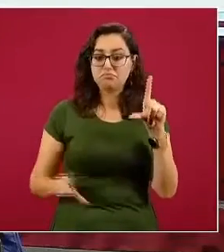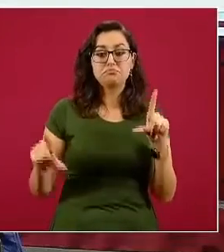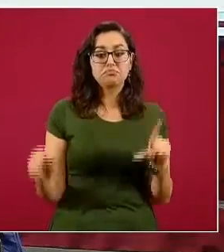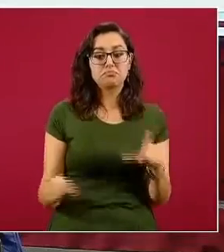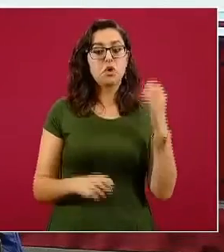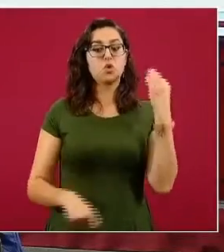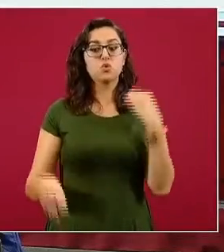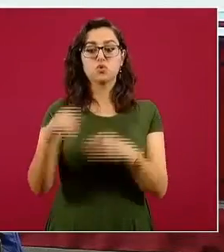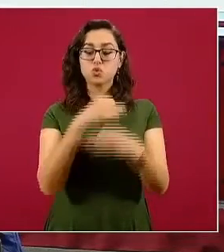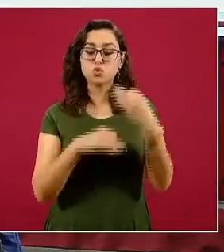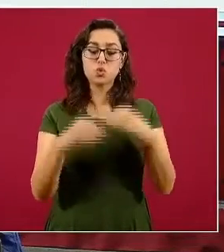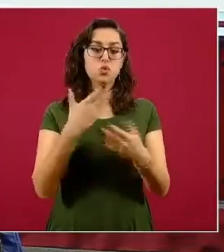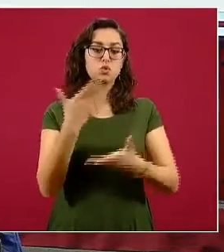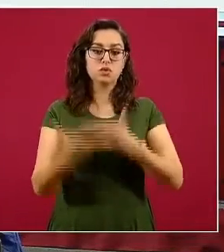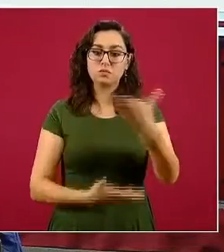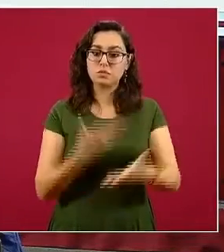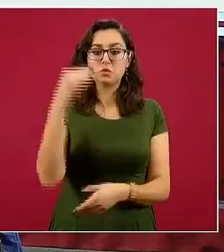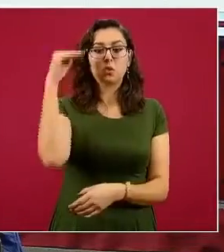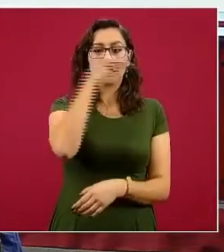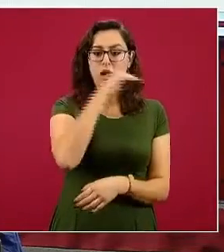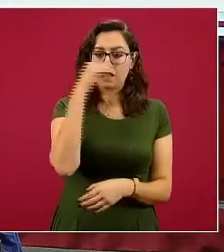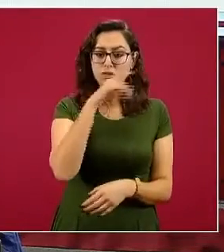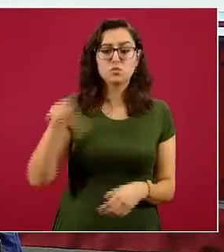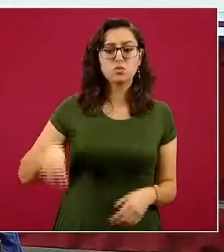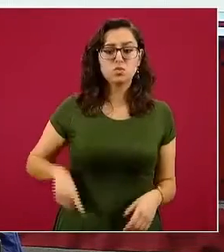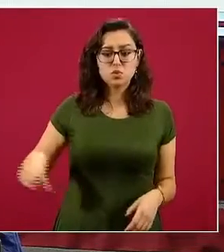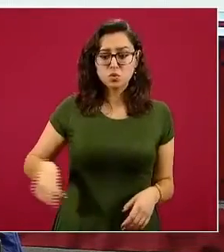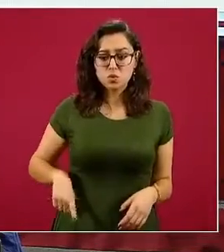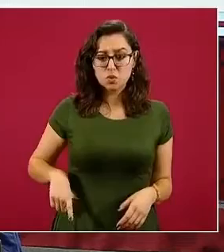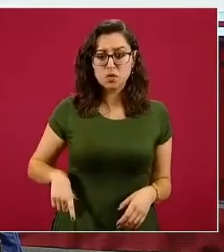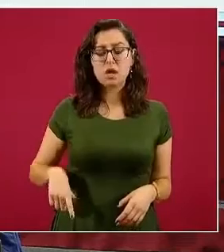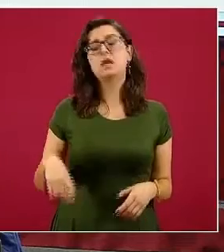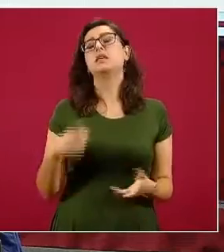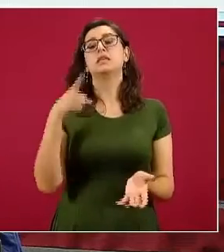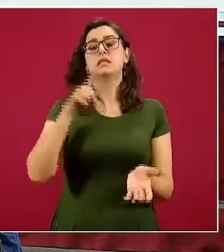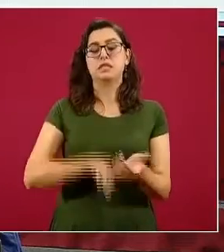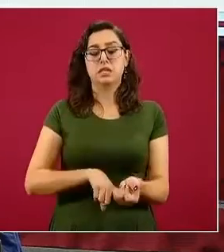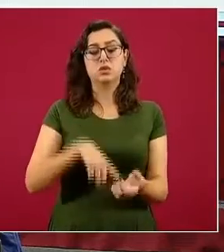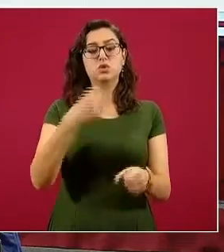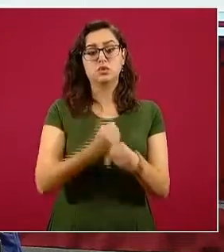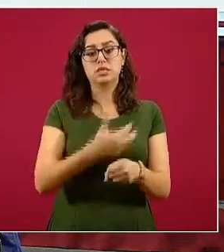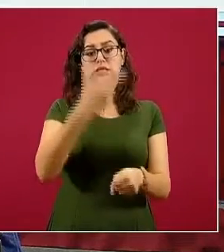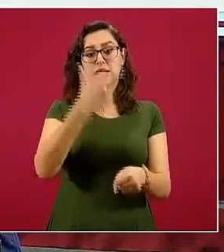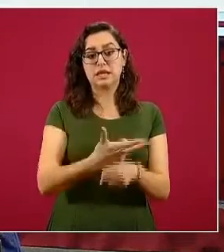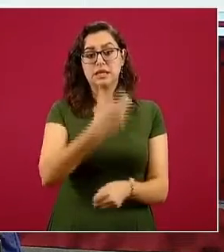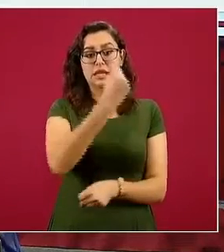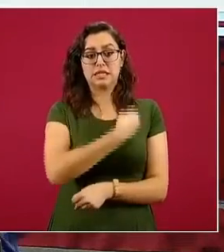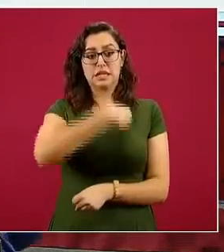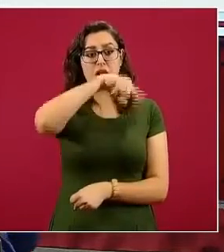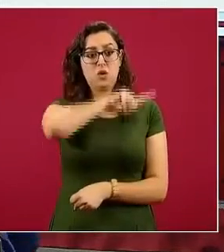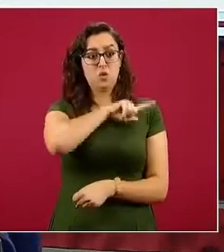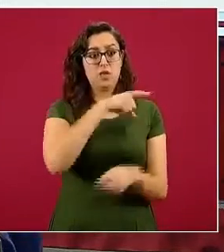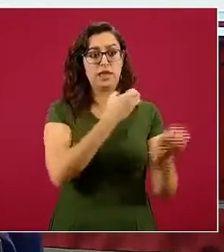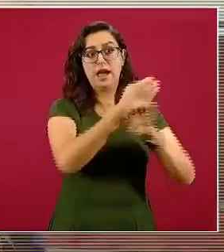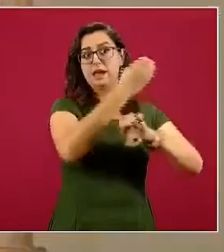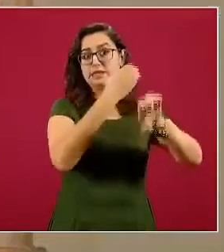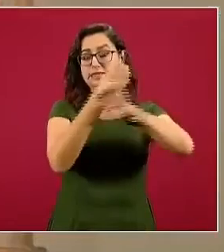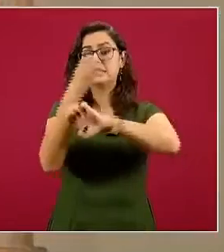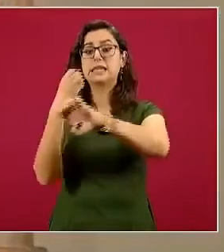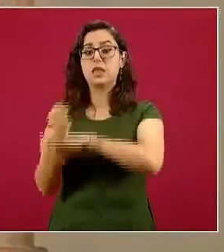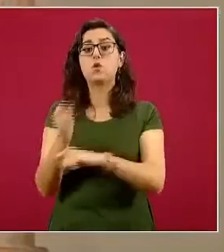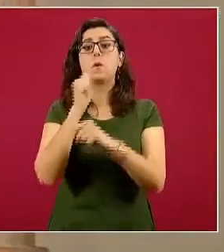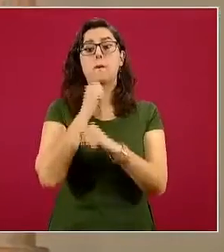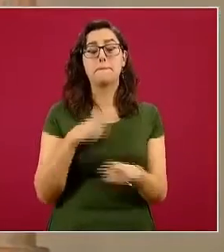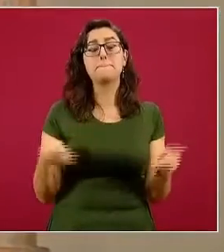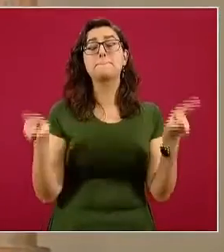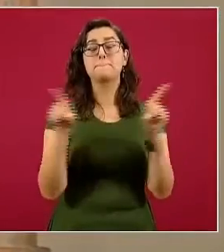los servicios públicos de salud, tanto los servicios dependientes de las secretarías de salud de las entidades federativas como